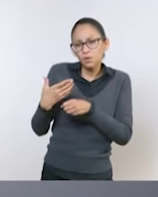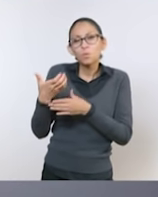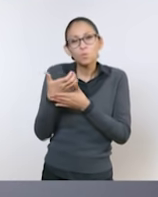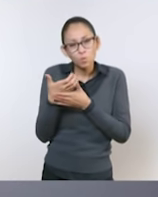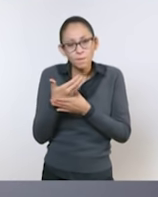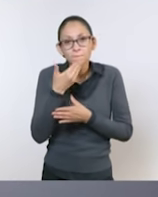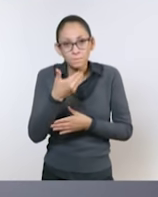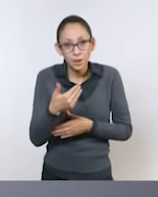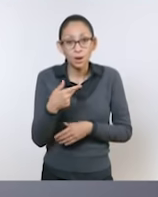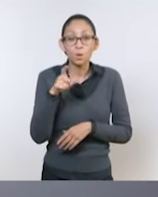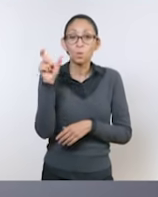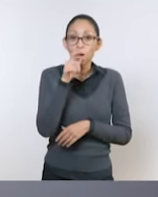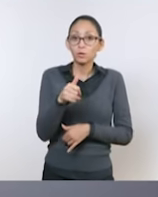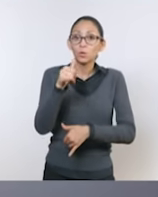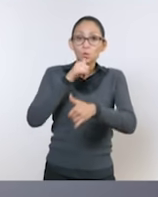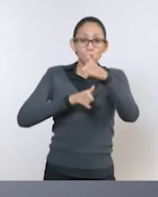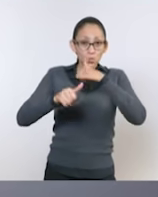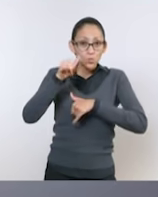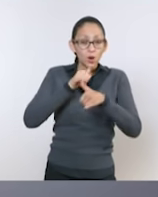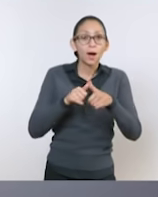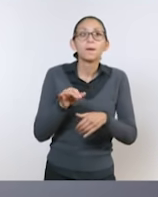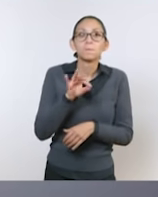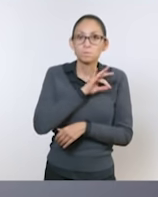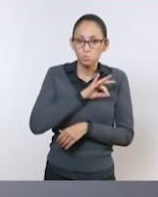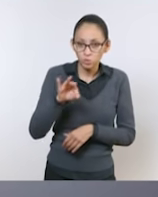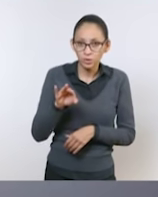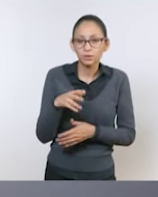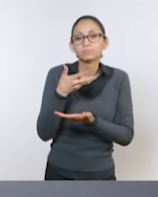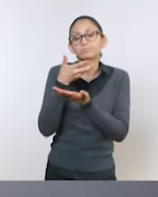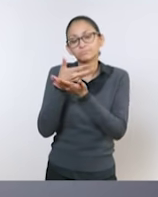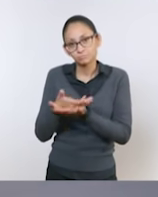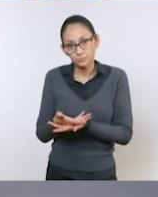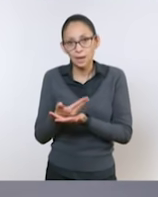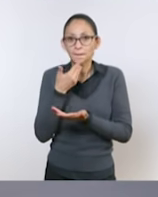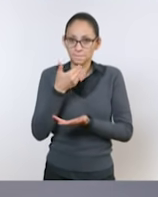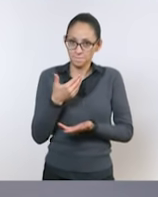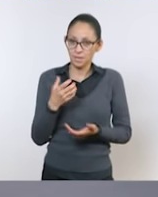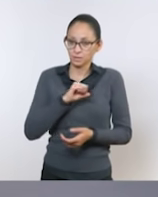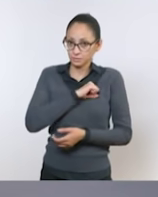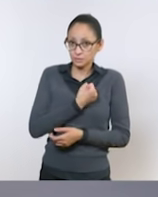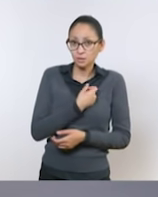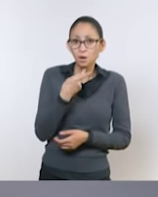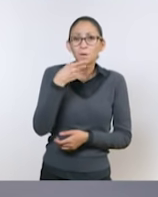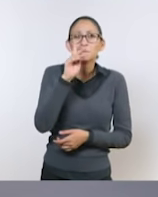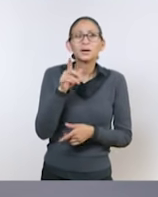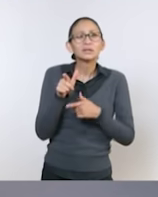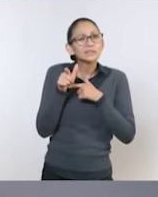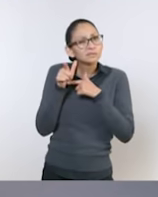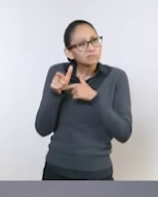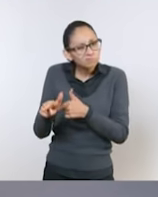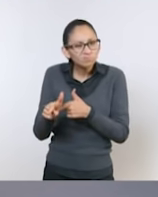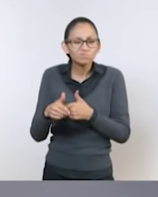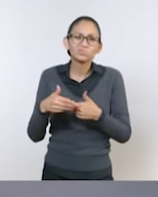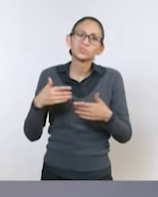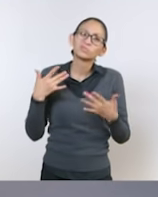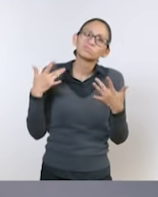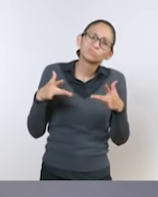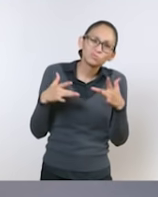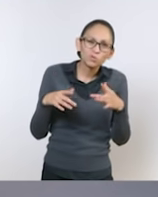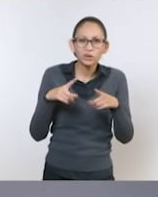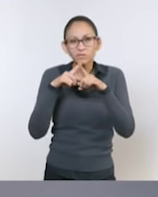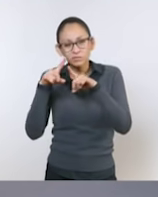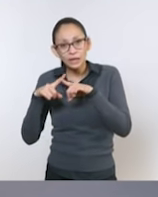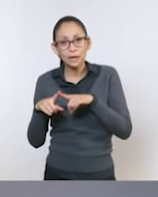enfermedad curable, con el consumo de suficientes líquidos y reposo. Pero si persisten las molestias,